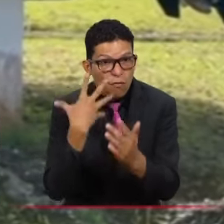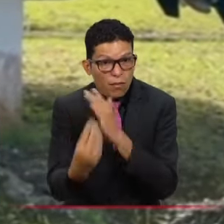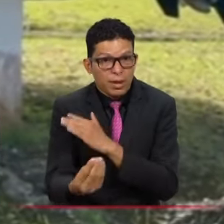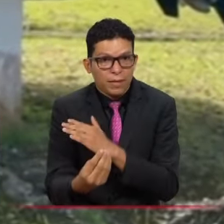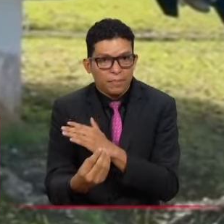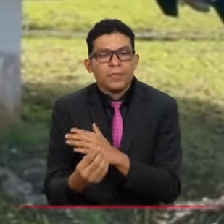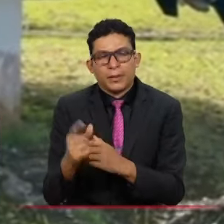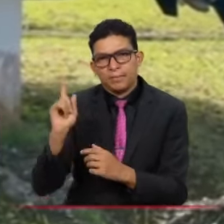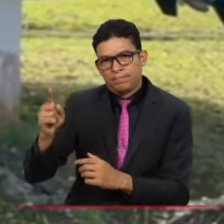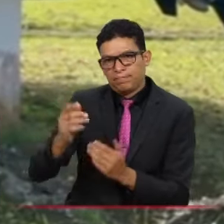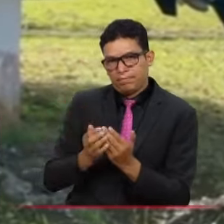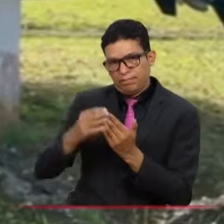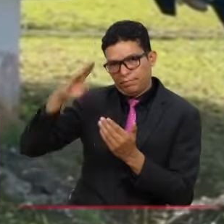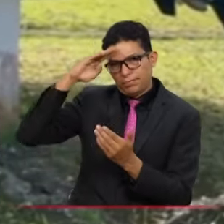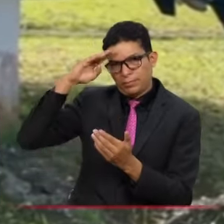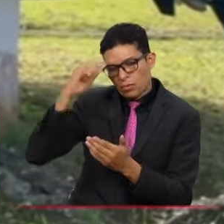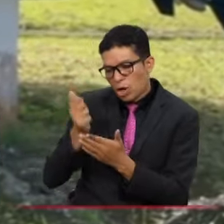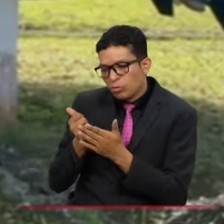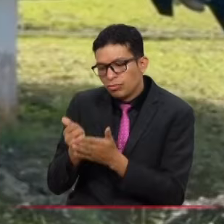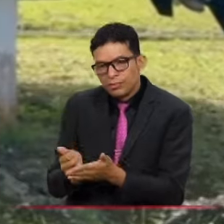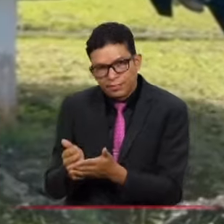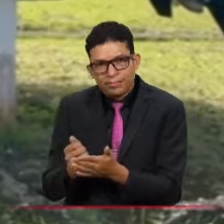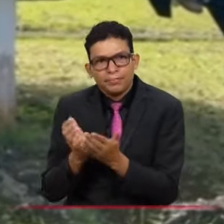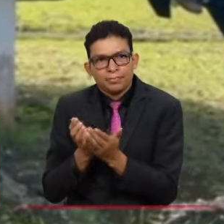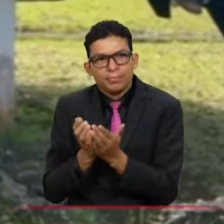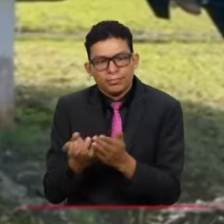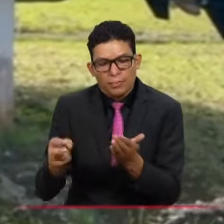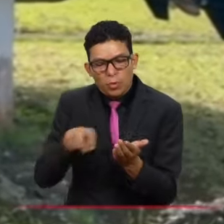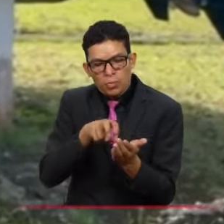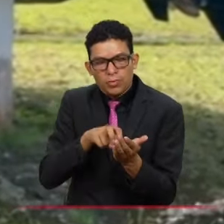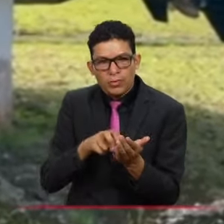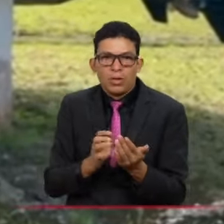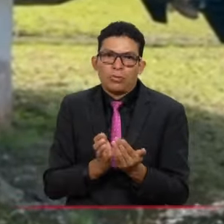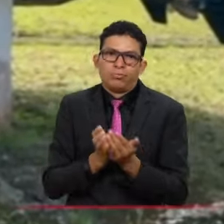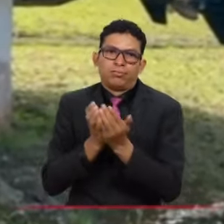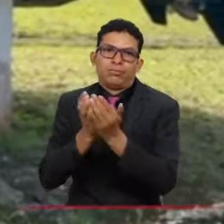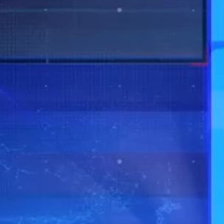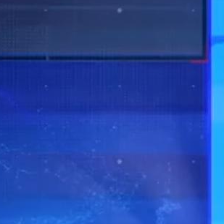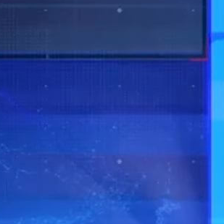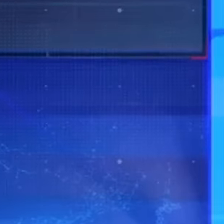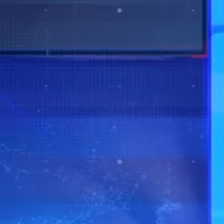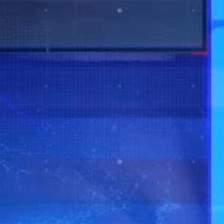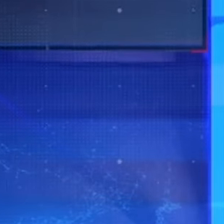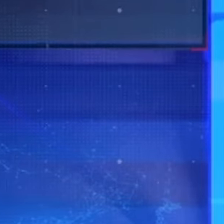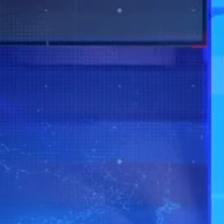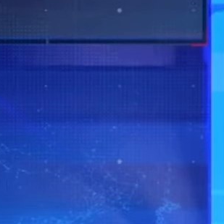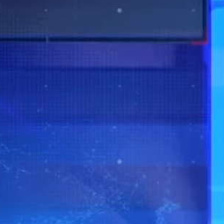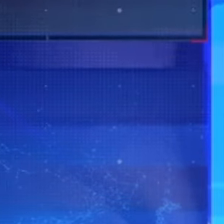posteriormente una lancha de guardacostas llegó al lugar para trasladarlos al distrito de Buenaventura.